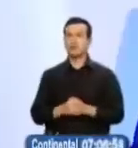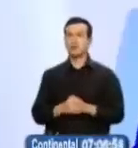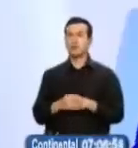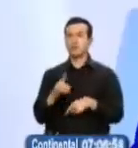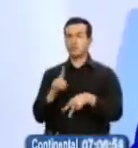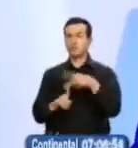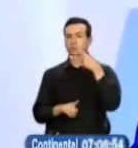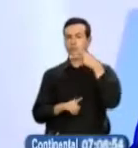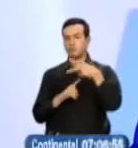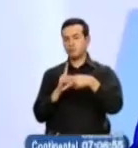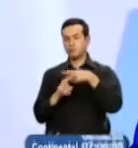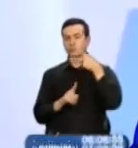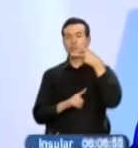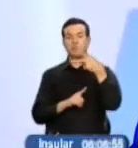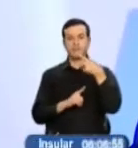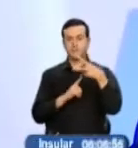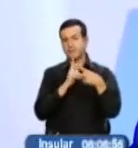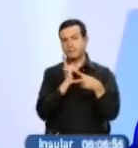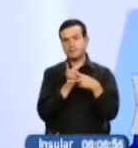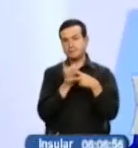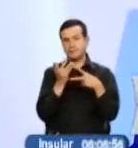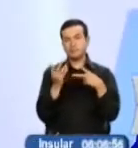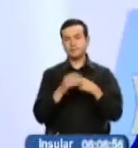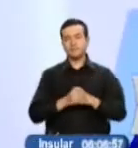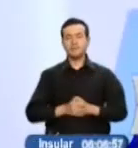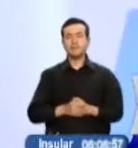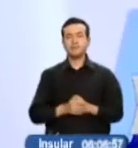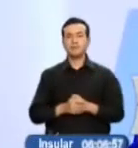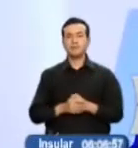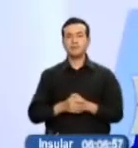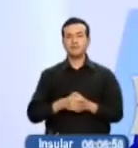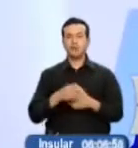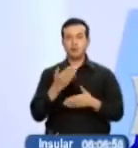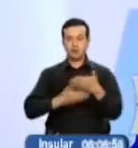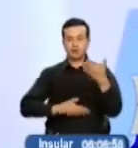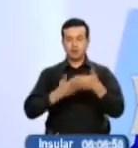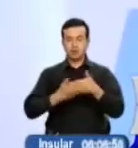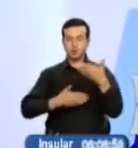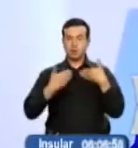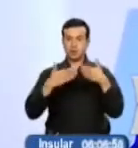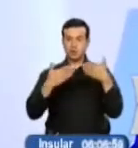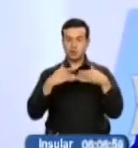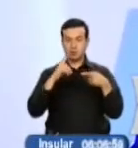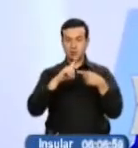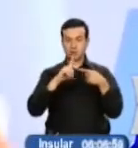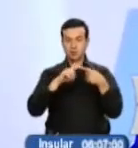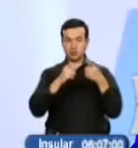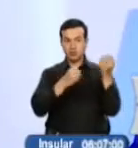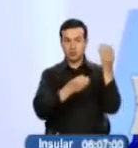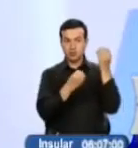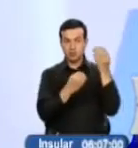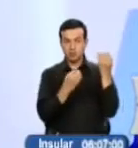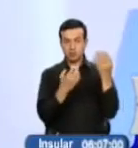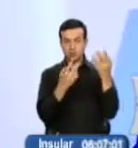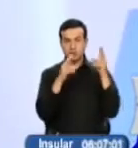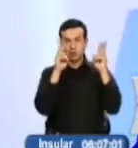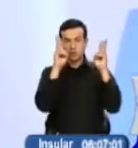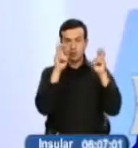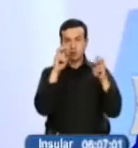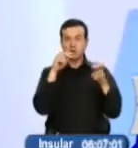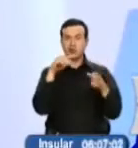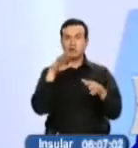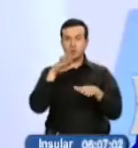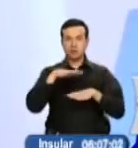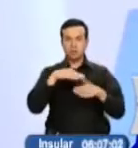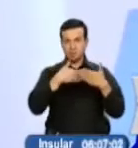dos elementos fundamentales. Sin duda, los famosos papeles de Panamá y la información que se filtra de este estudio jurídico